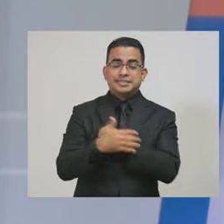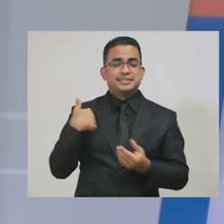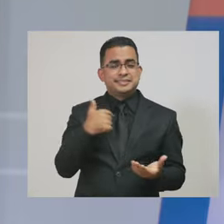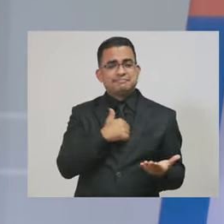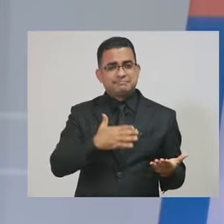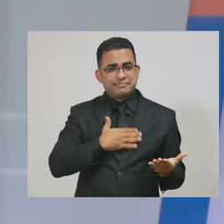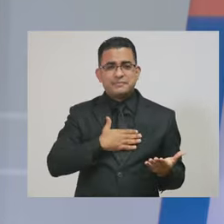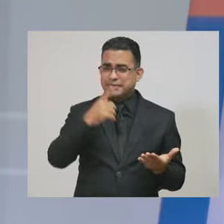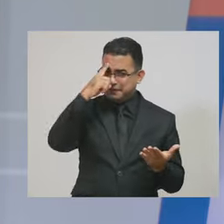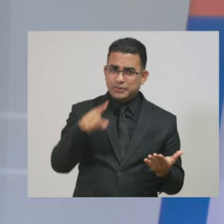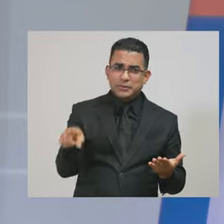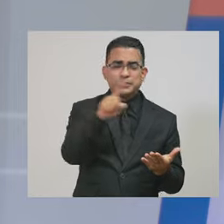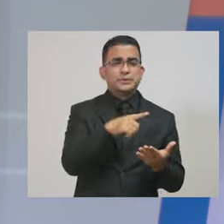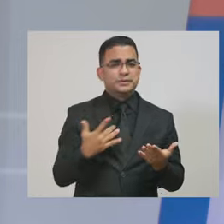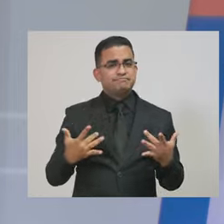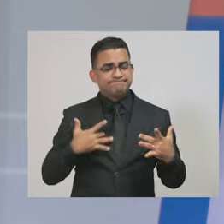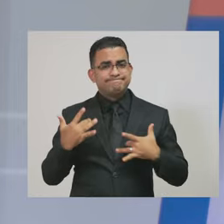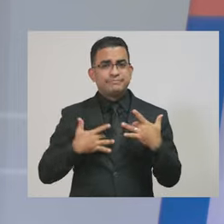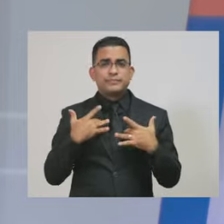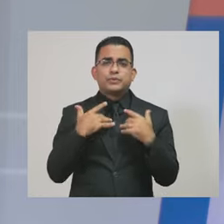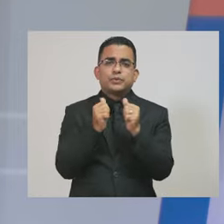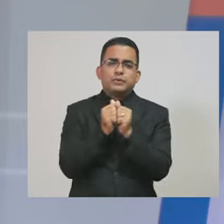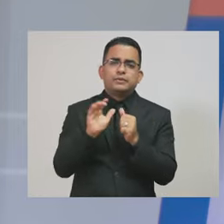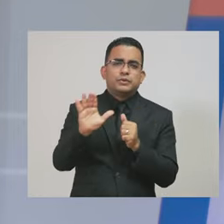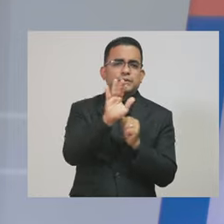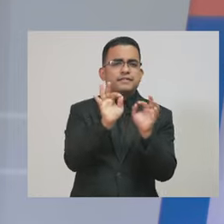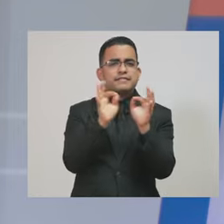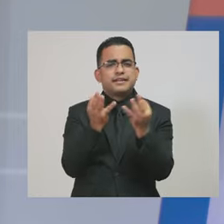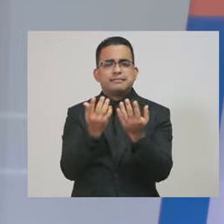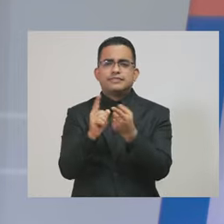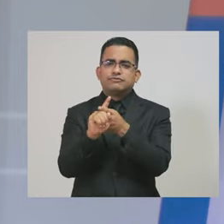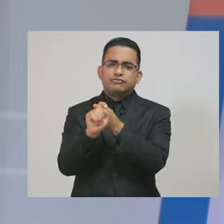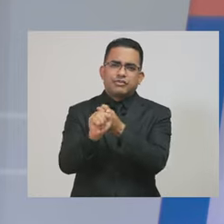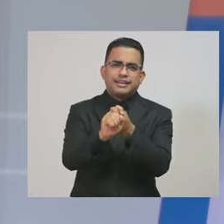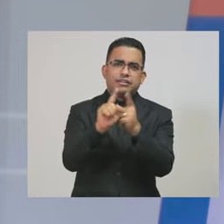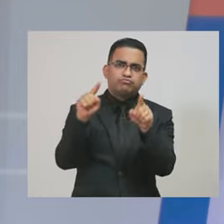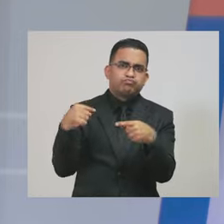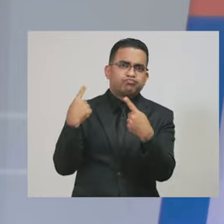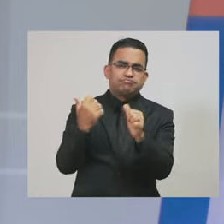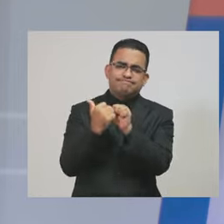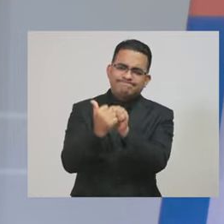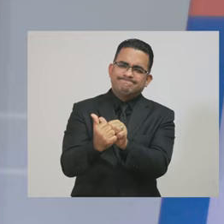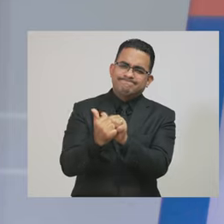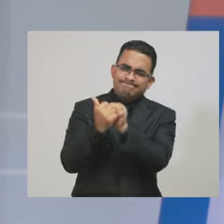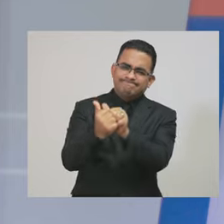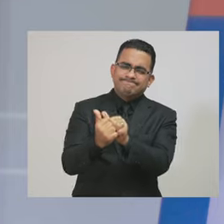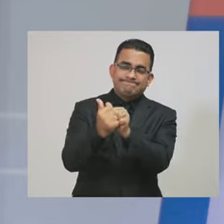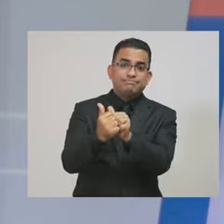por ustedes y con ustedes con sus familiares y amigos que los han acompañado